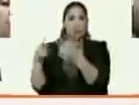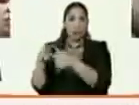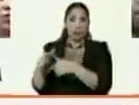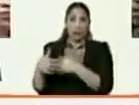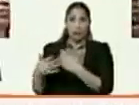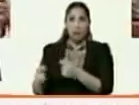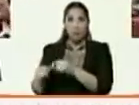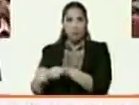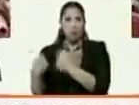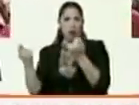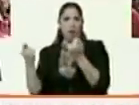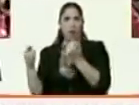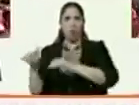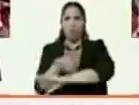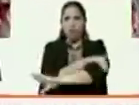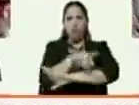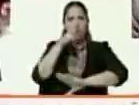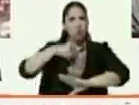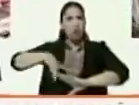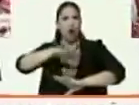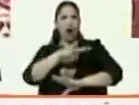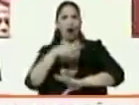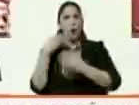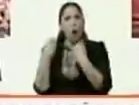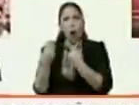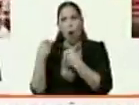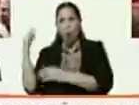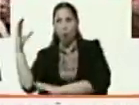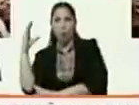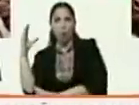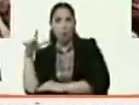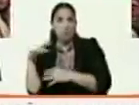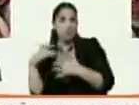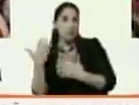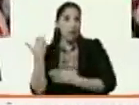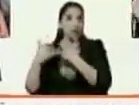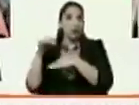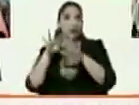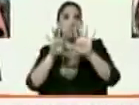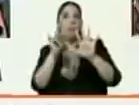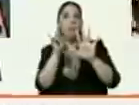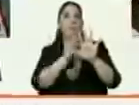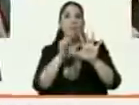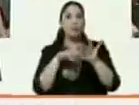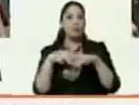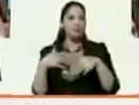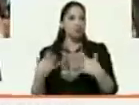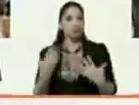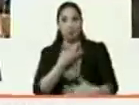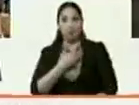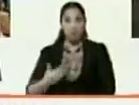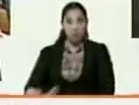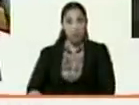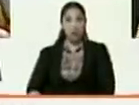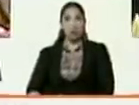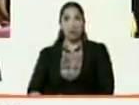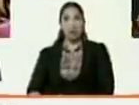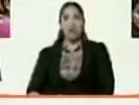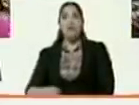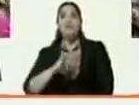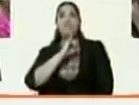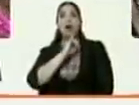los pueblos en la calle. ¿Cómo está Colombia? Hace 9 meses, el presidente inefable Iván